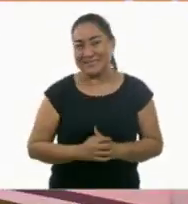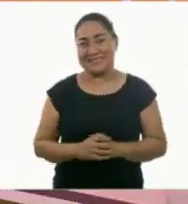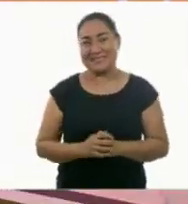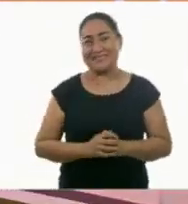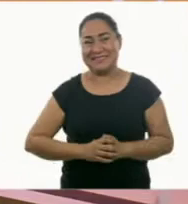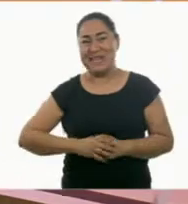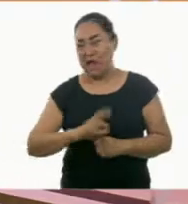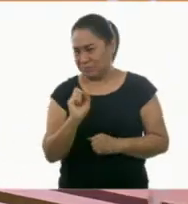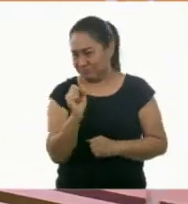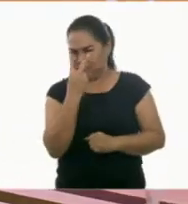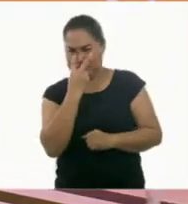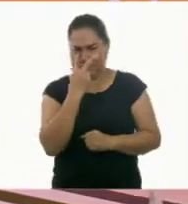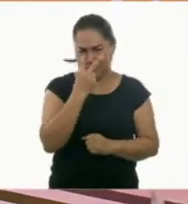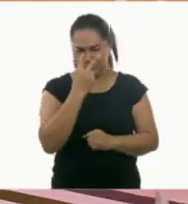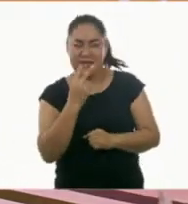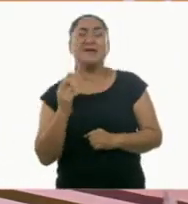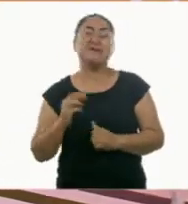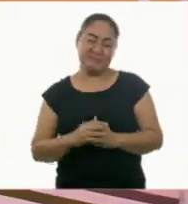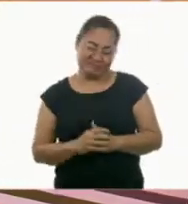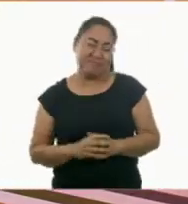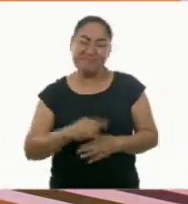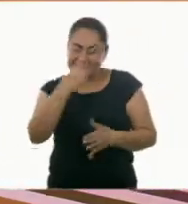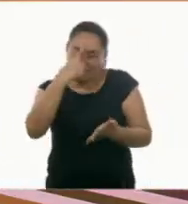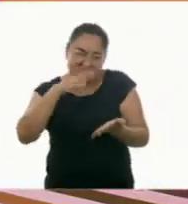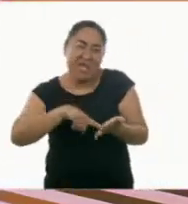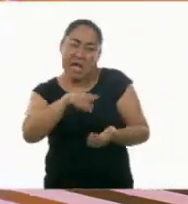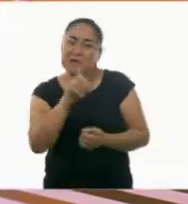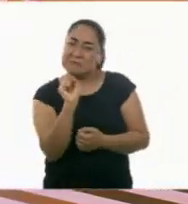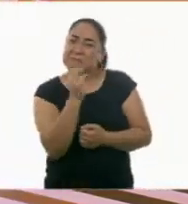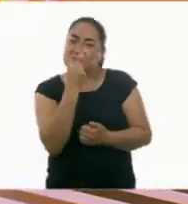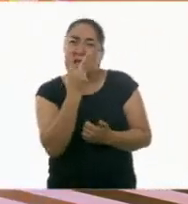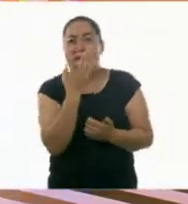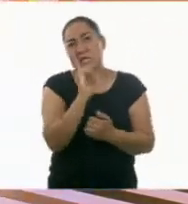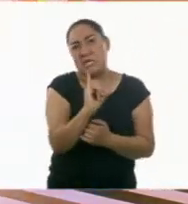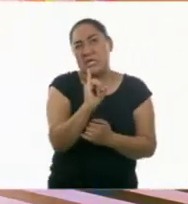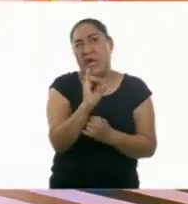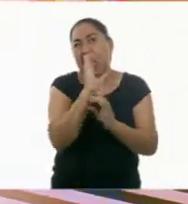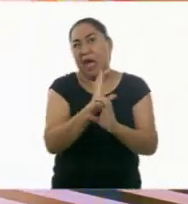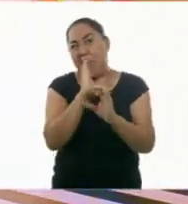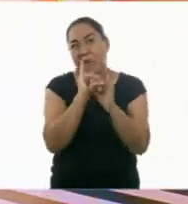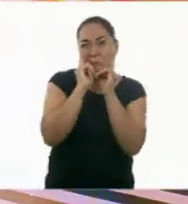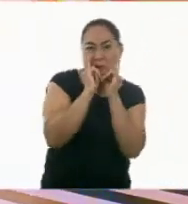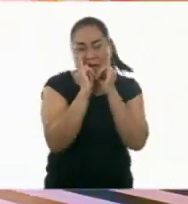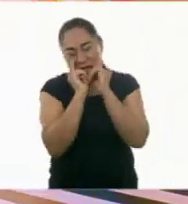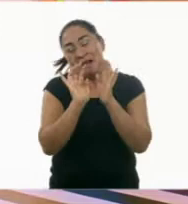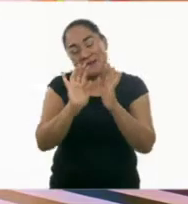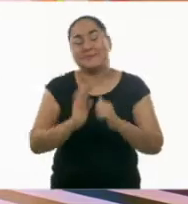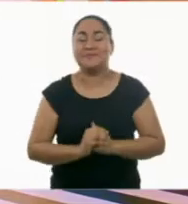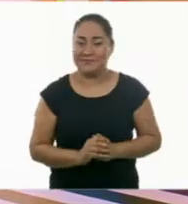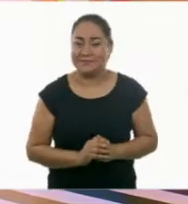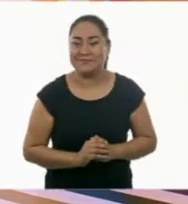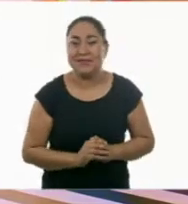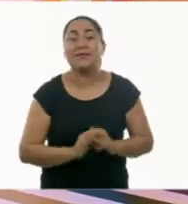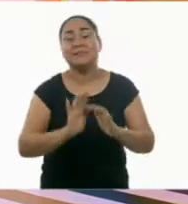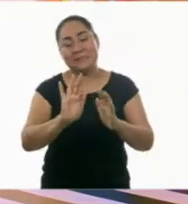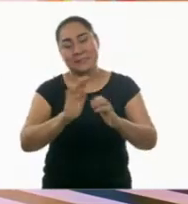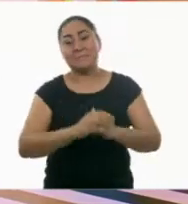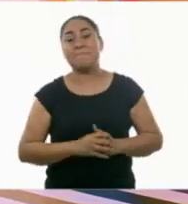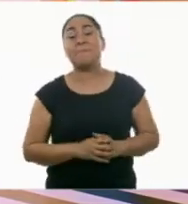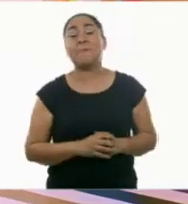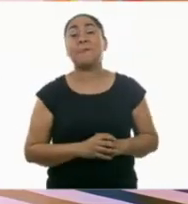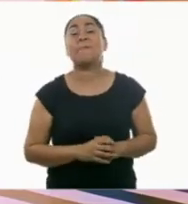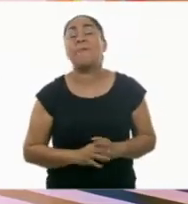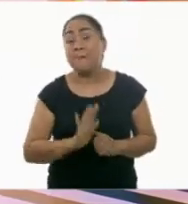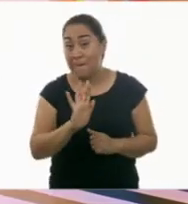No, así que enojado el jabalí. Sí, seguramente estaba enojado y bueno, cantaba con la I, no importa. Y entonces,